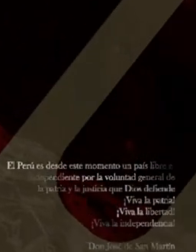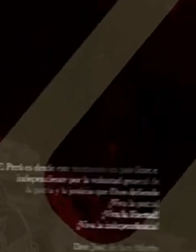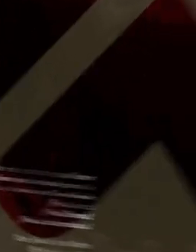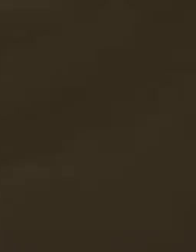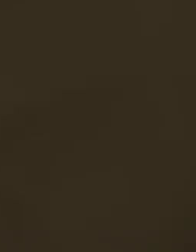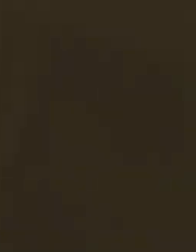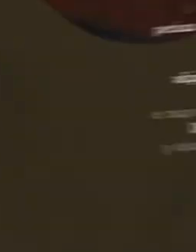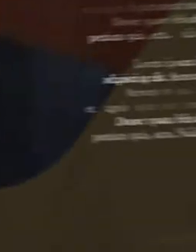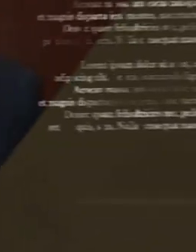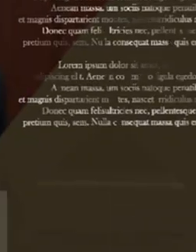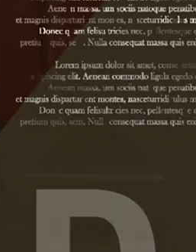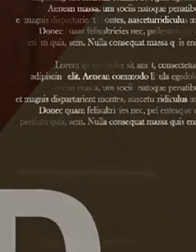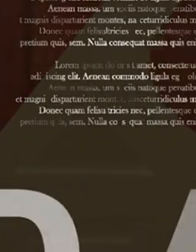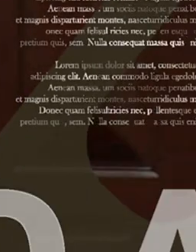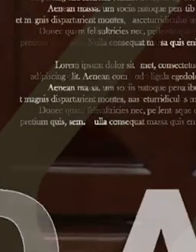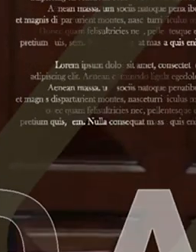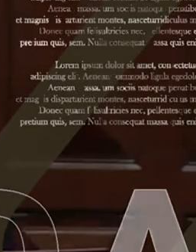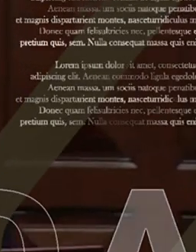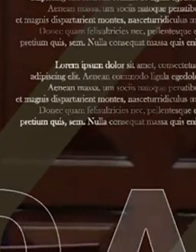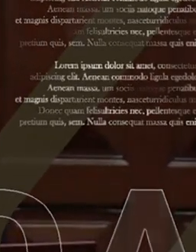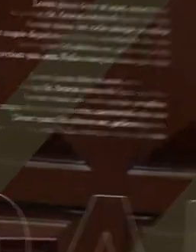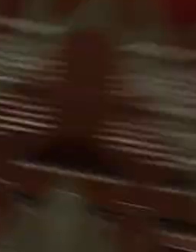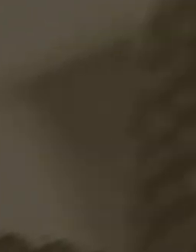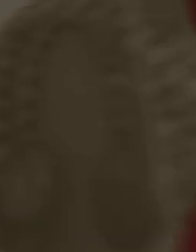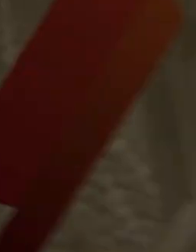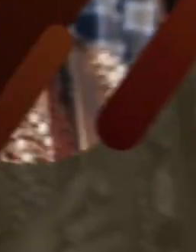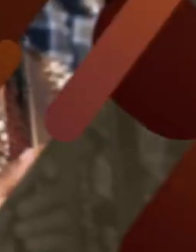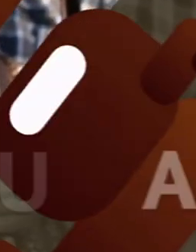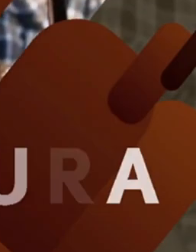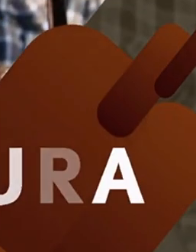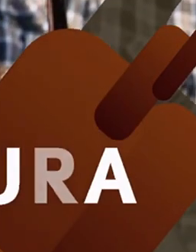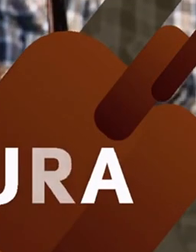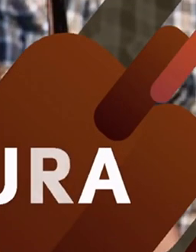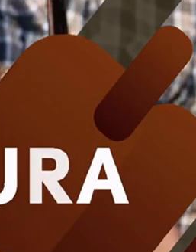sociales nuevas trincheras